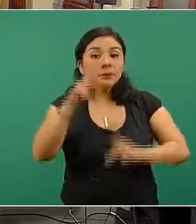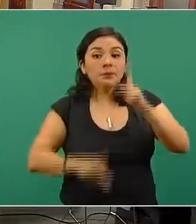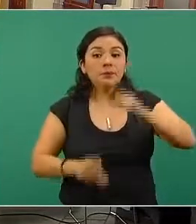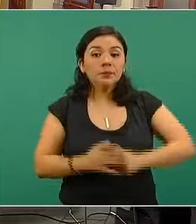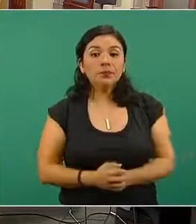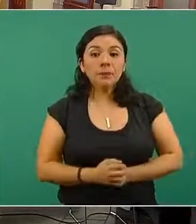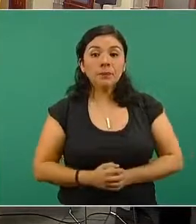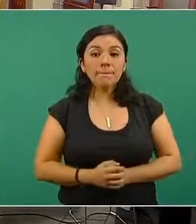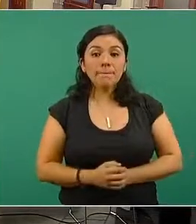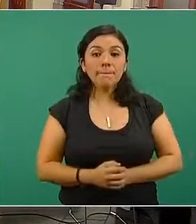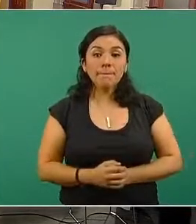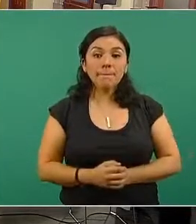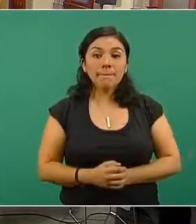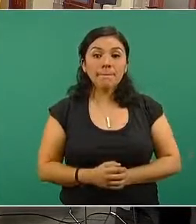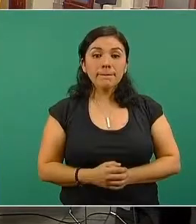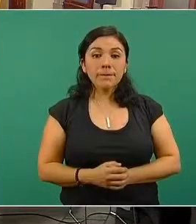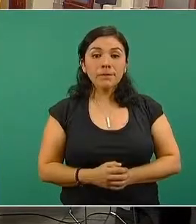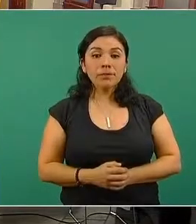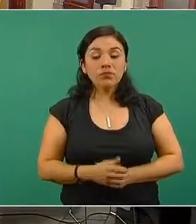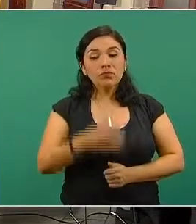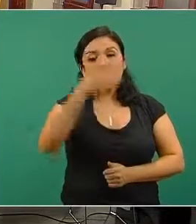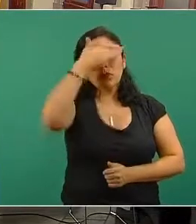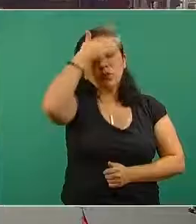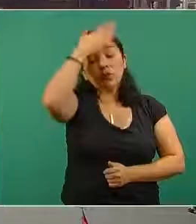y llegan las dosis